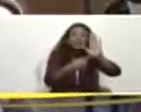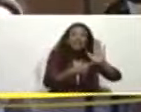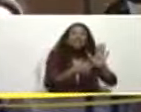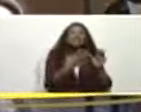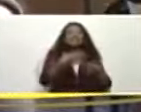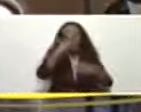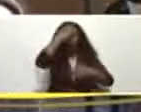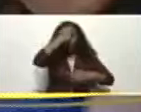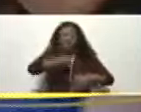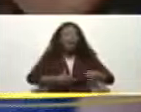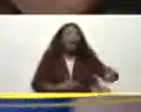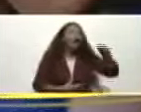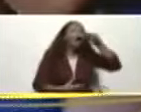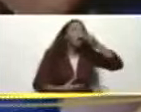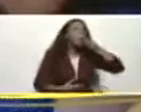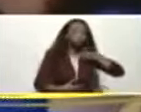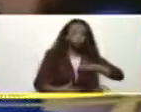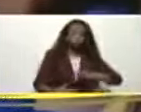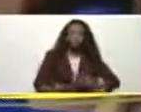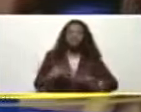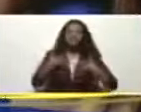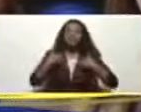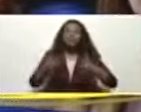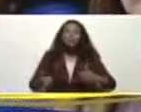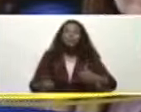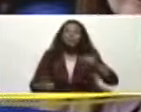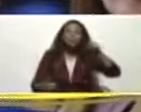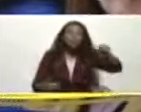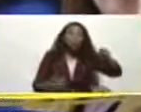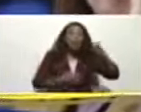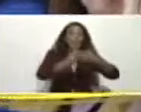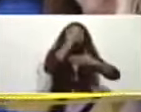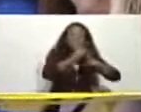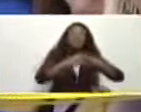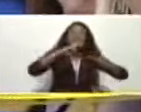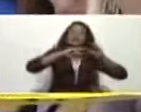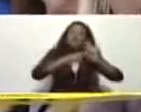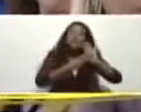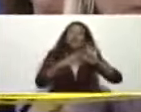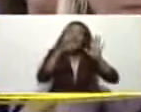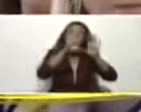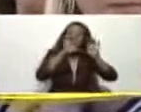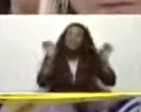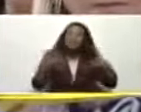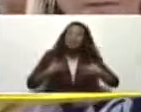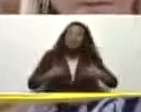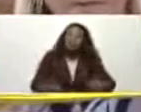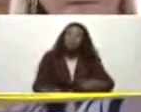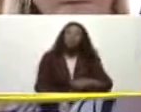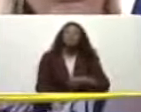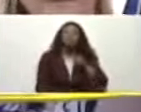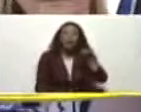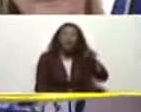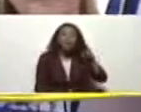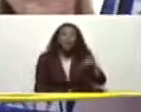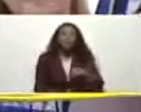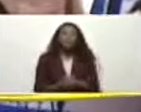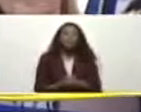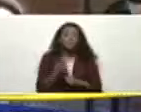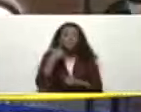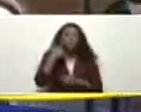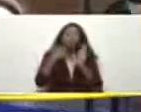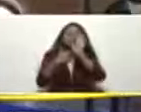salud humana. Entonces, este proyecto está enmarcado dentro de lo que es el concepto de salud global. Y es